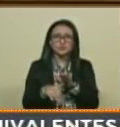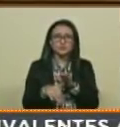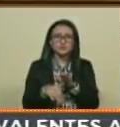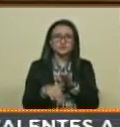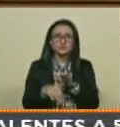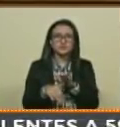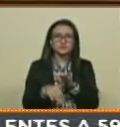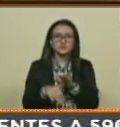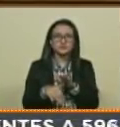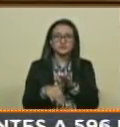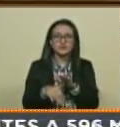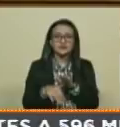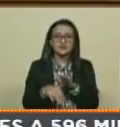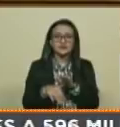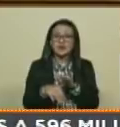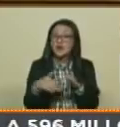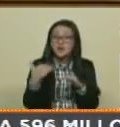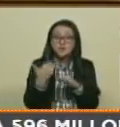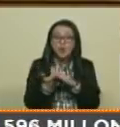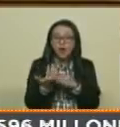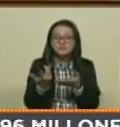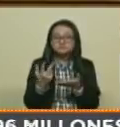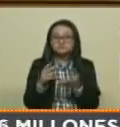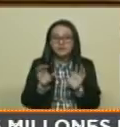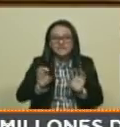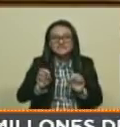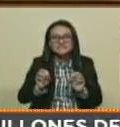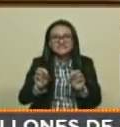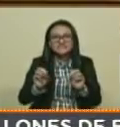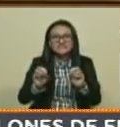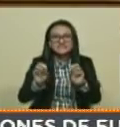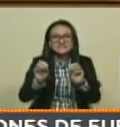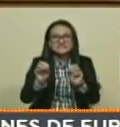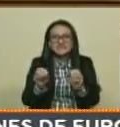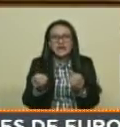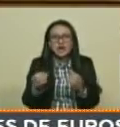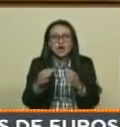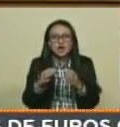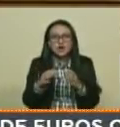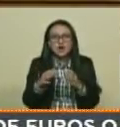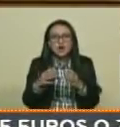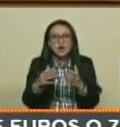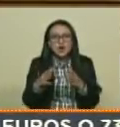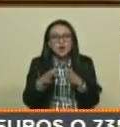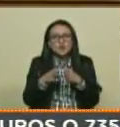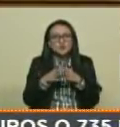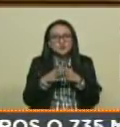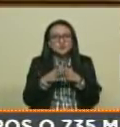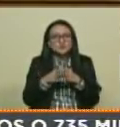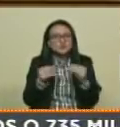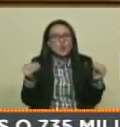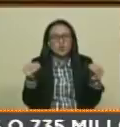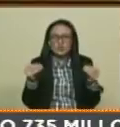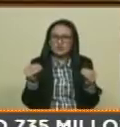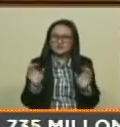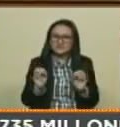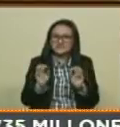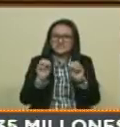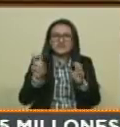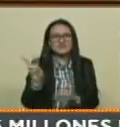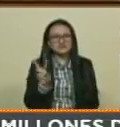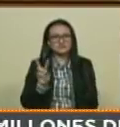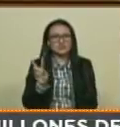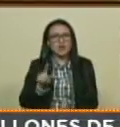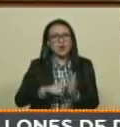haciendo metástasis de forma maligna en todo el cuerpo social venezolano, yo pudiera concluir que